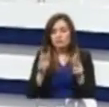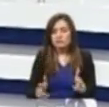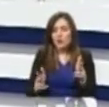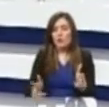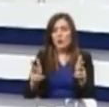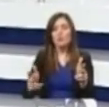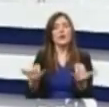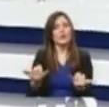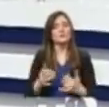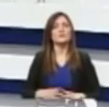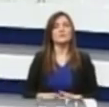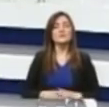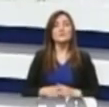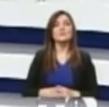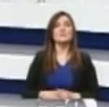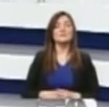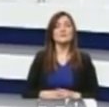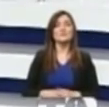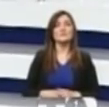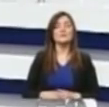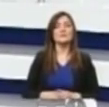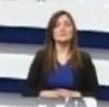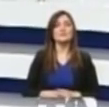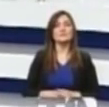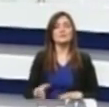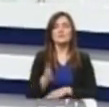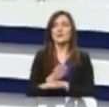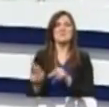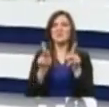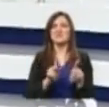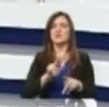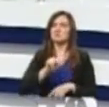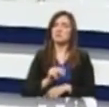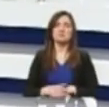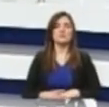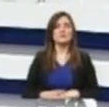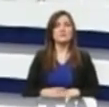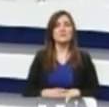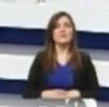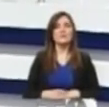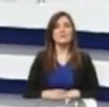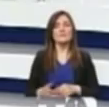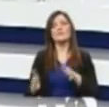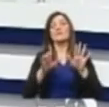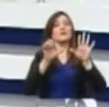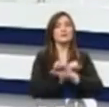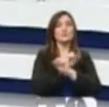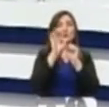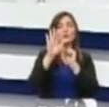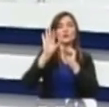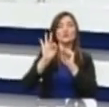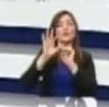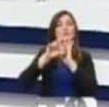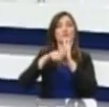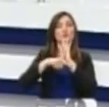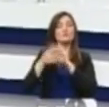sector en este momento. A veces las cosas no se hacen con la debida planificación que se debiera. Vamos con otros temas. 7:59